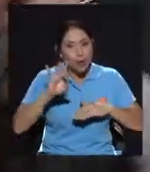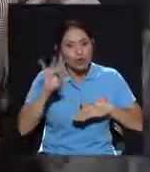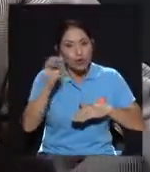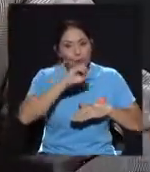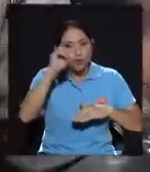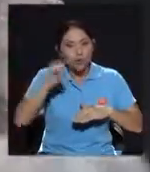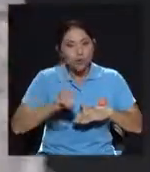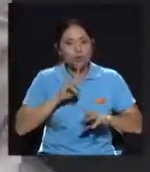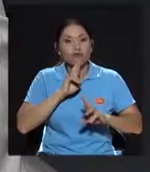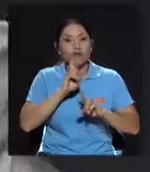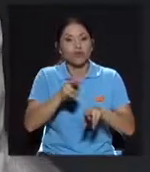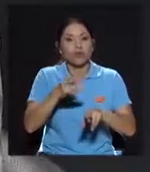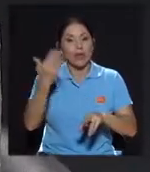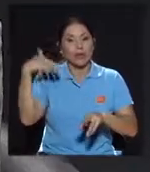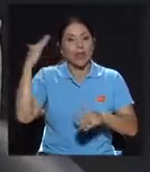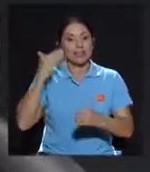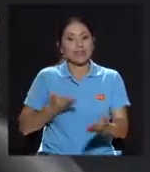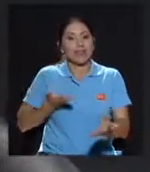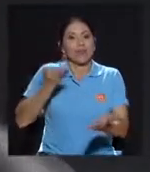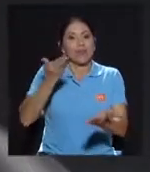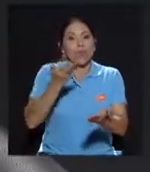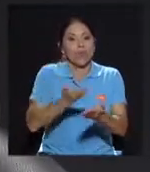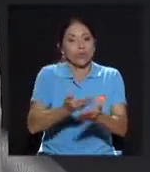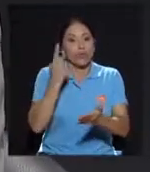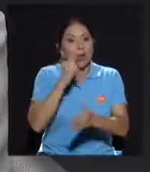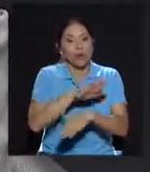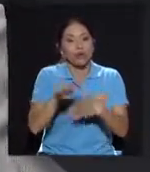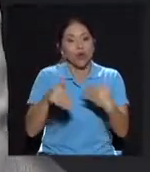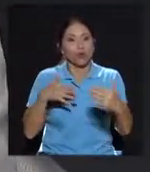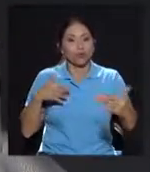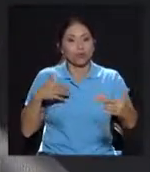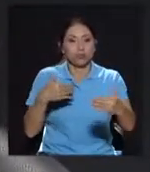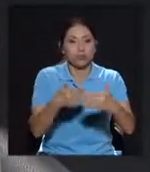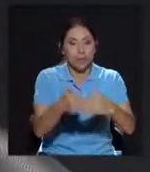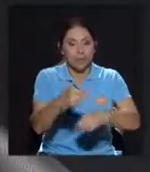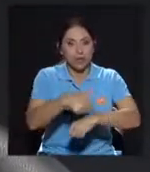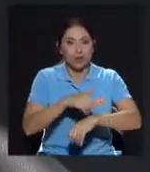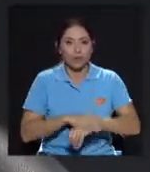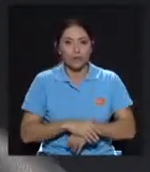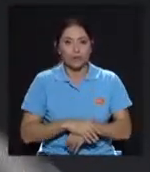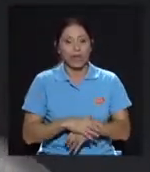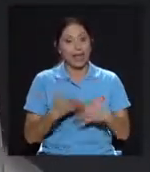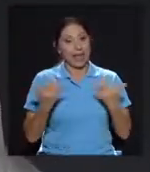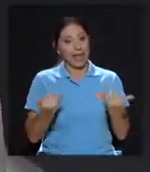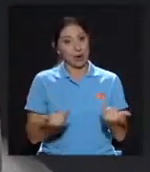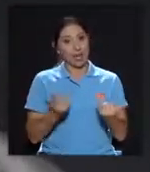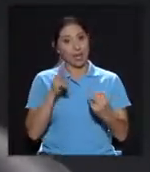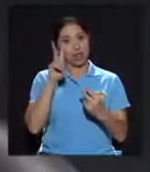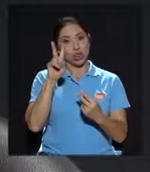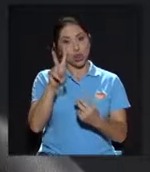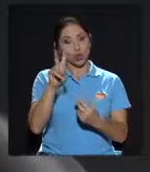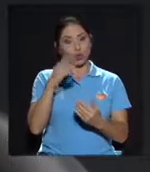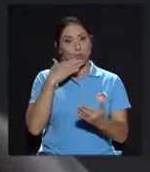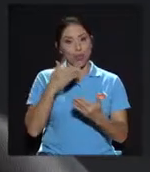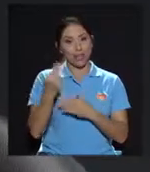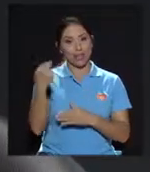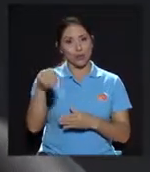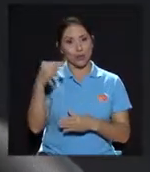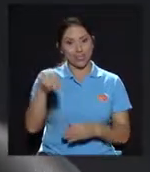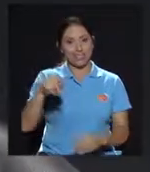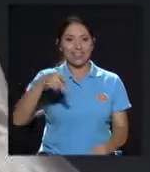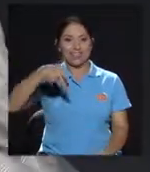el resultado propuesto para todo el periodo luego tenemos dos buenas noticias y es que procomer